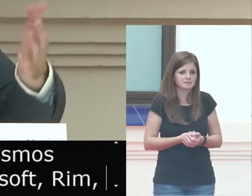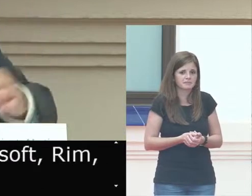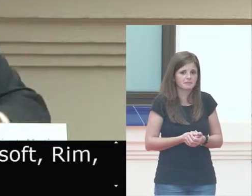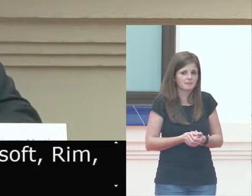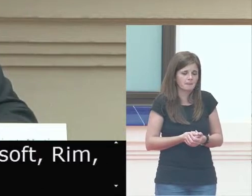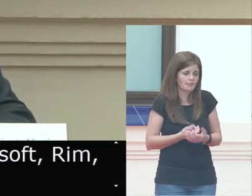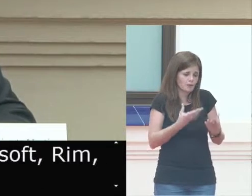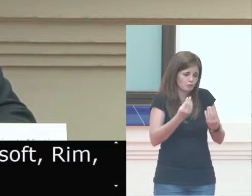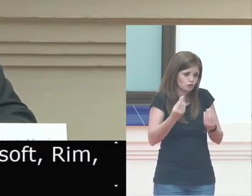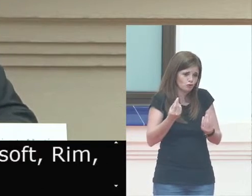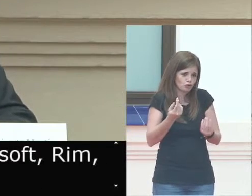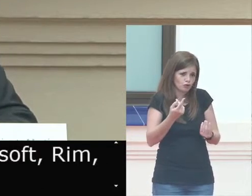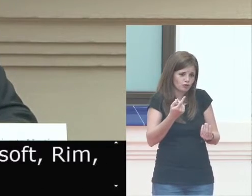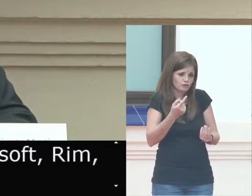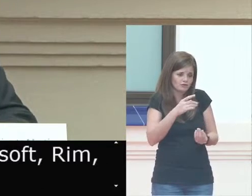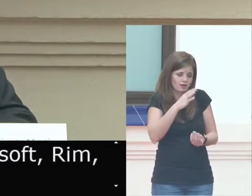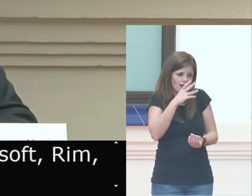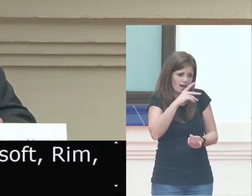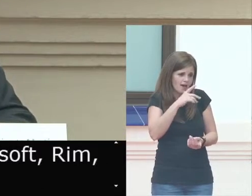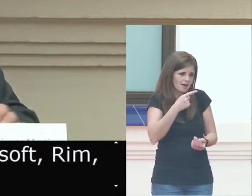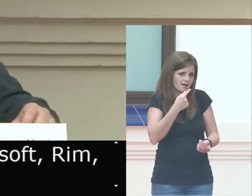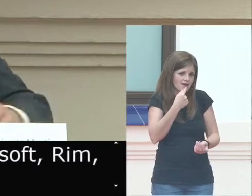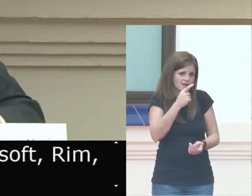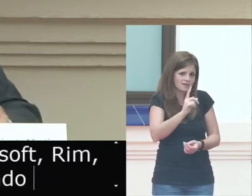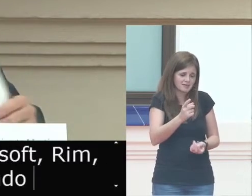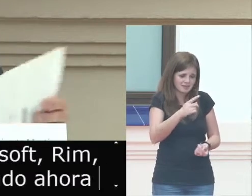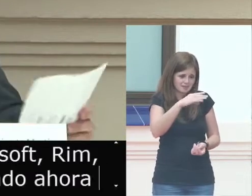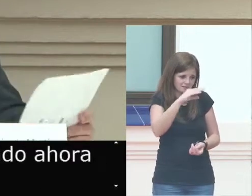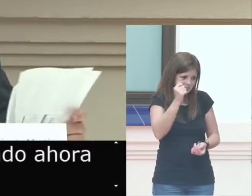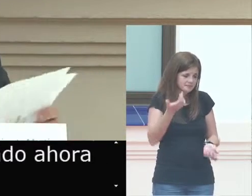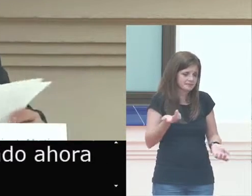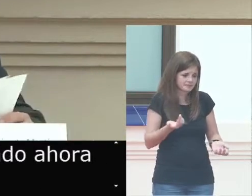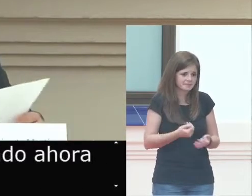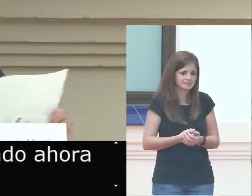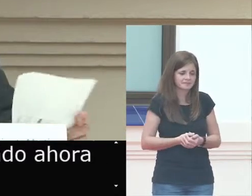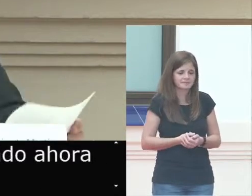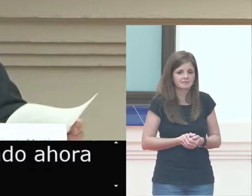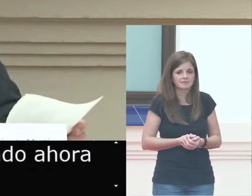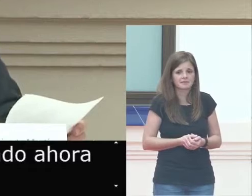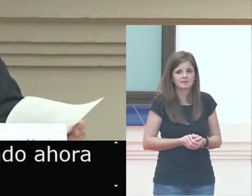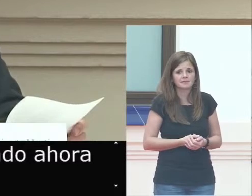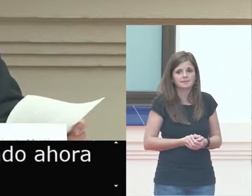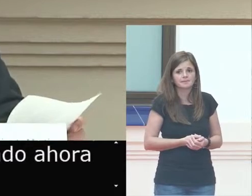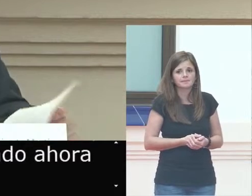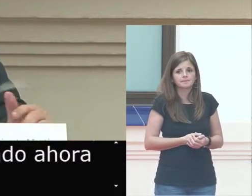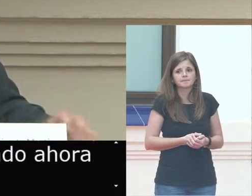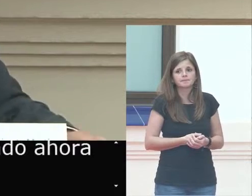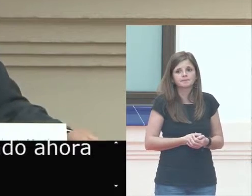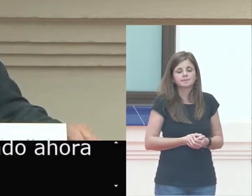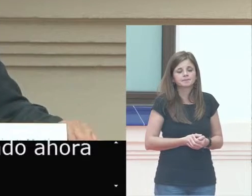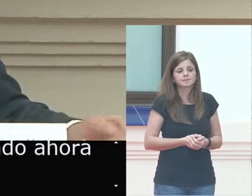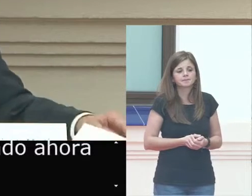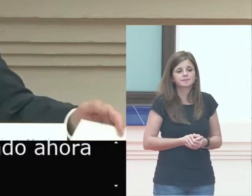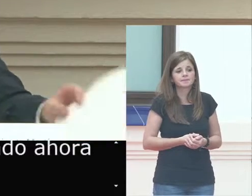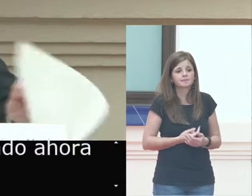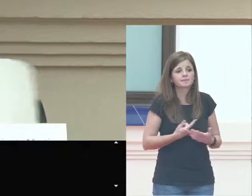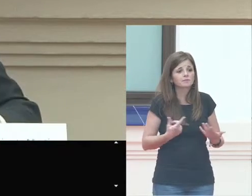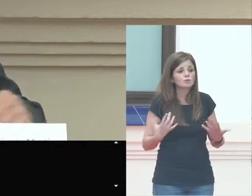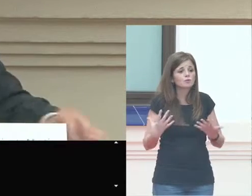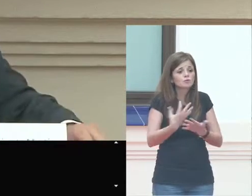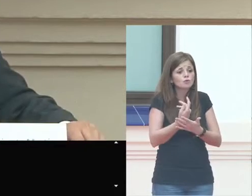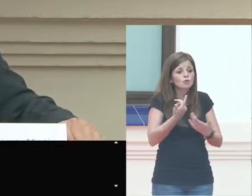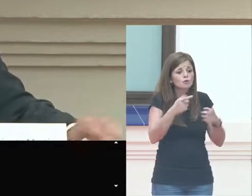y muchos que me estoy dejando ahora mismo en la cesta. Pues todos estos